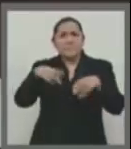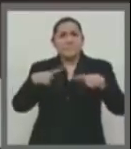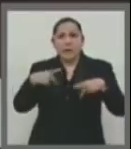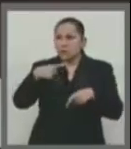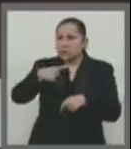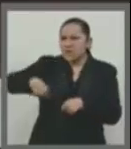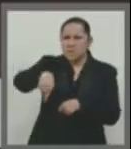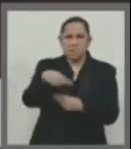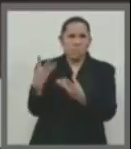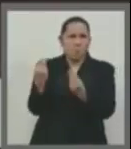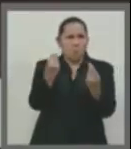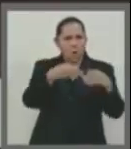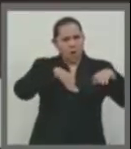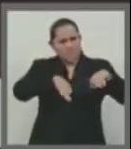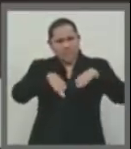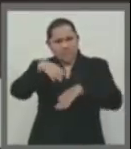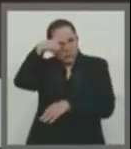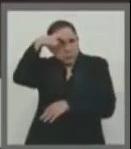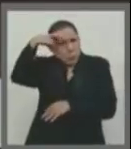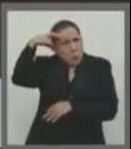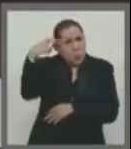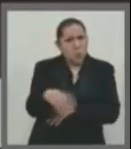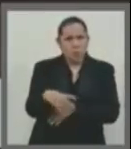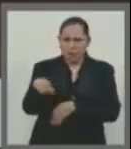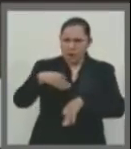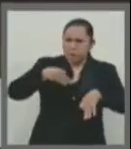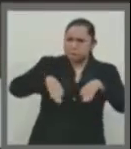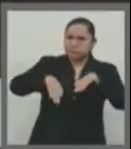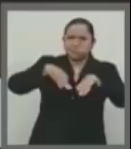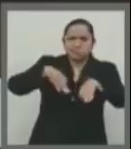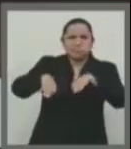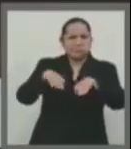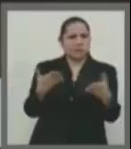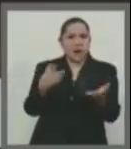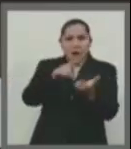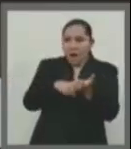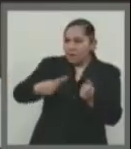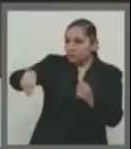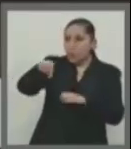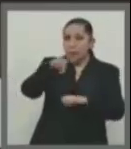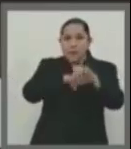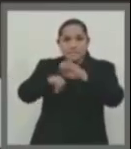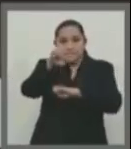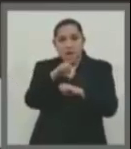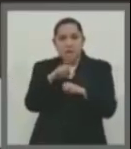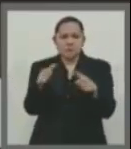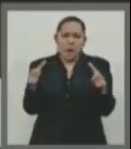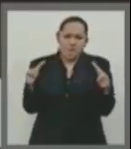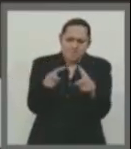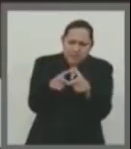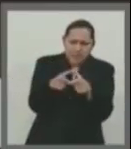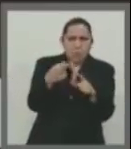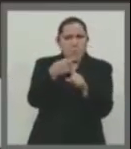de trabajadores mexicanos y de cientos de miles de pequeñas, medianas y empresas que con